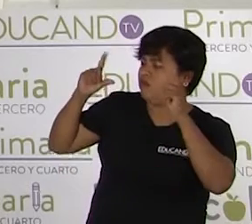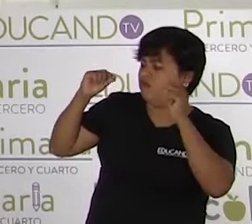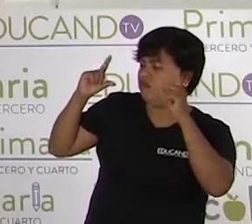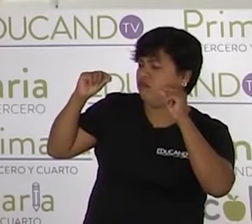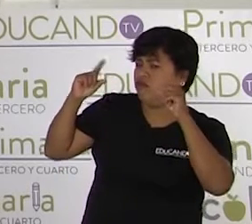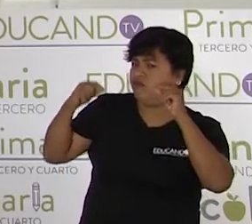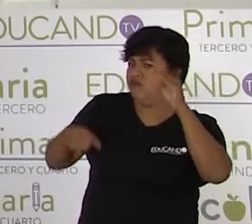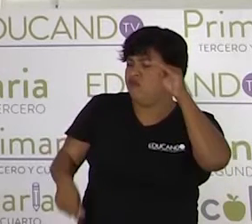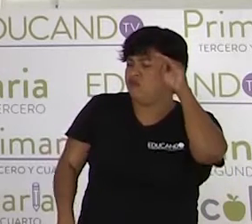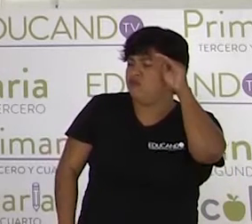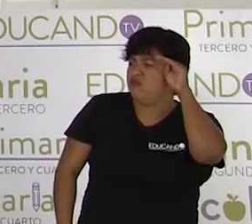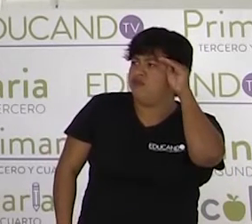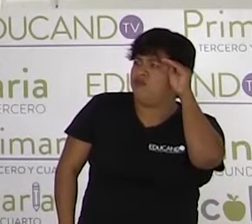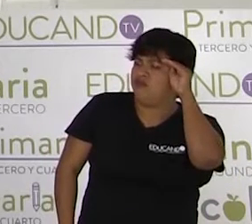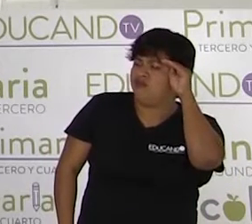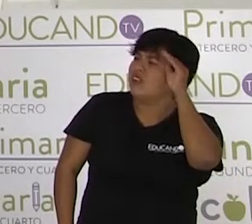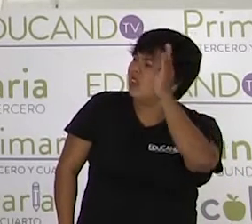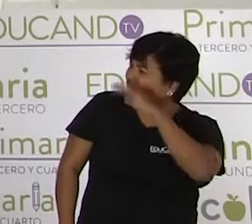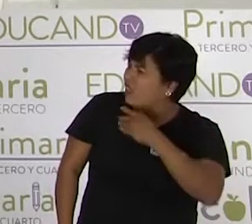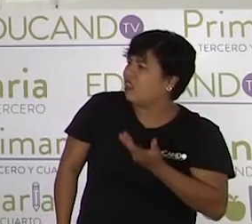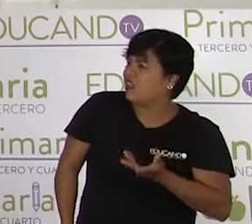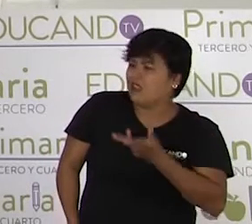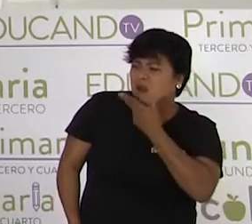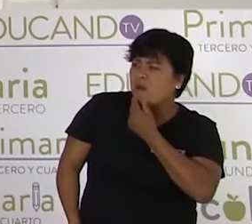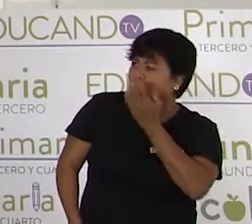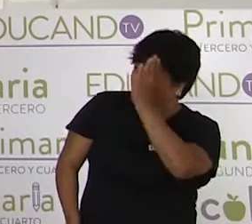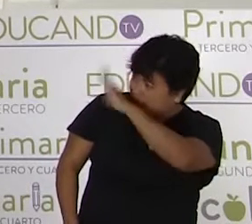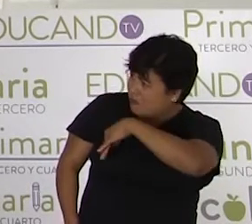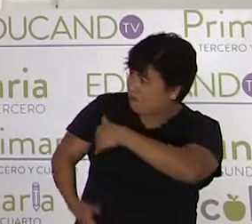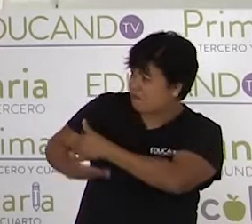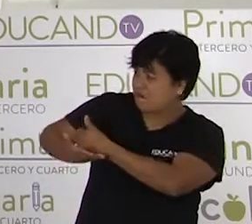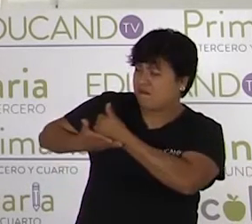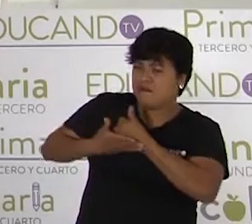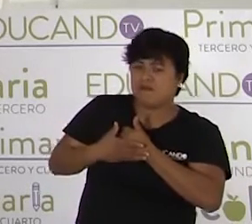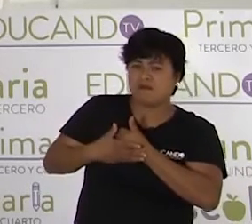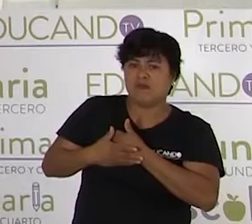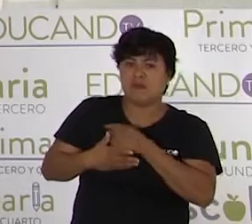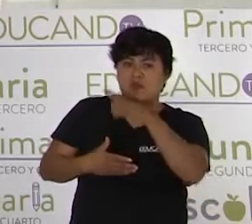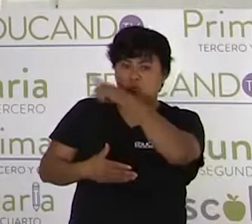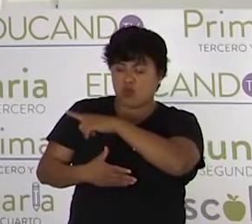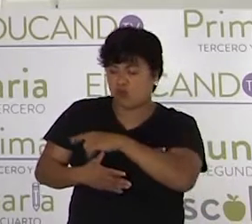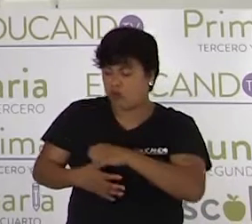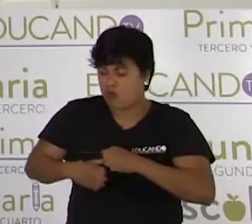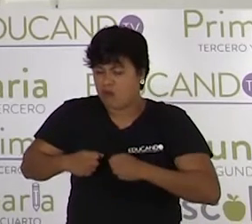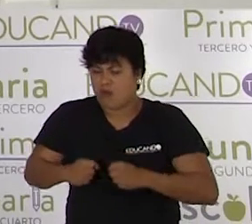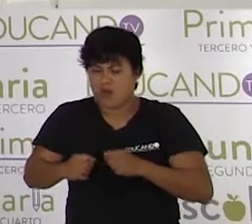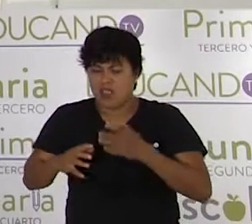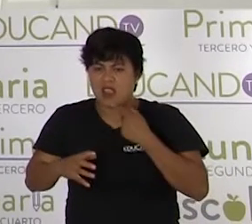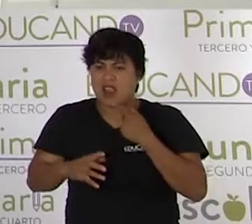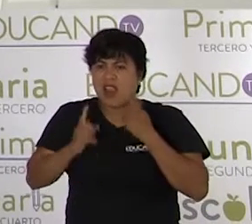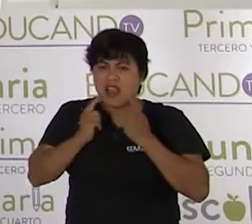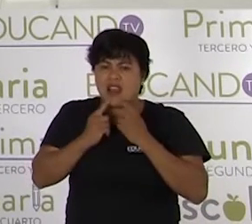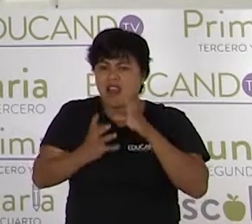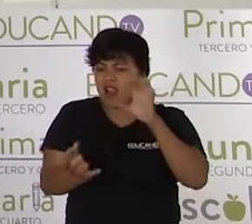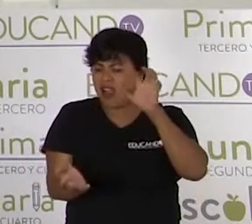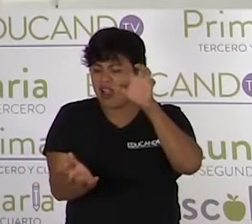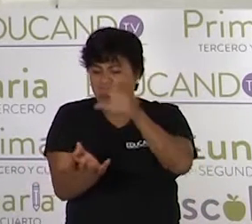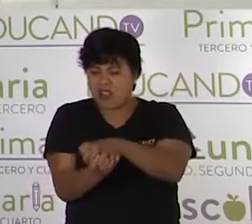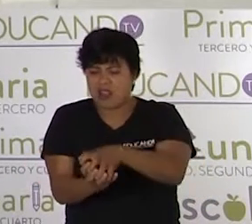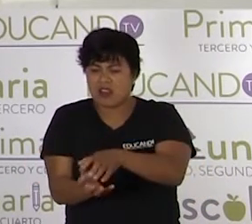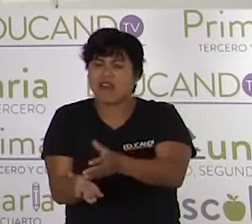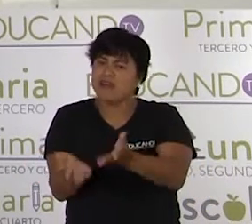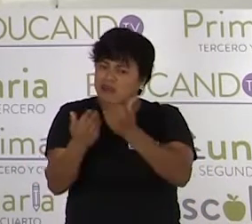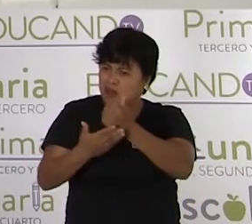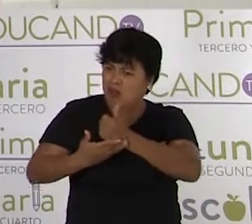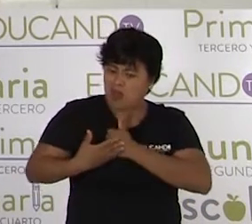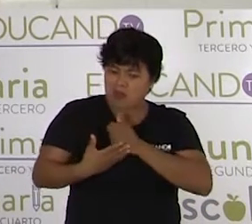y pensando. ¡Anda!, dijo el hombre. Mete tus poderosas garras y saca mi